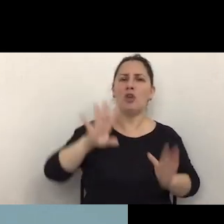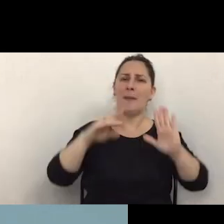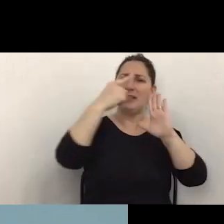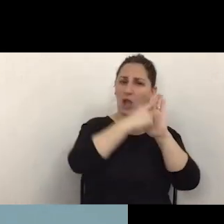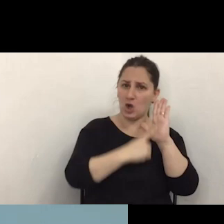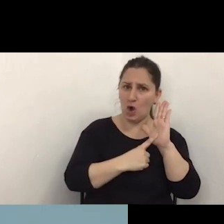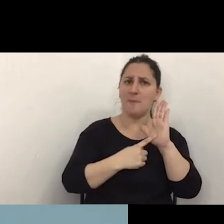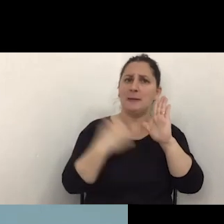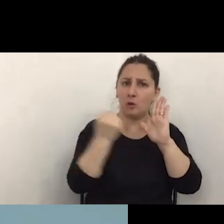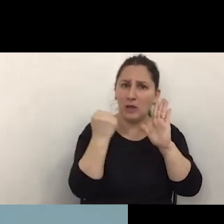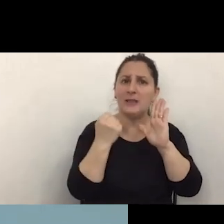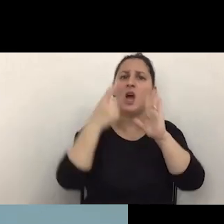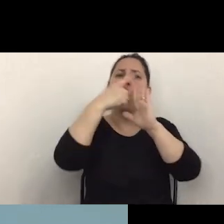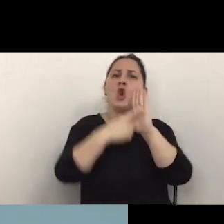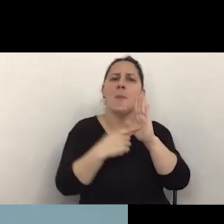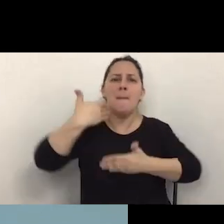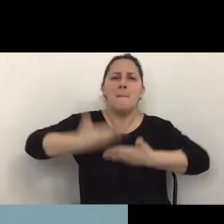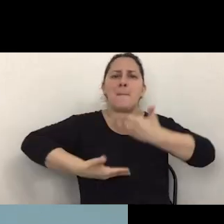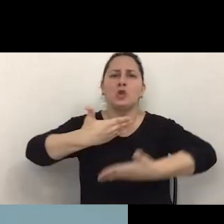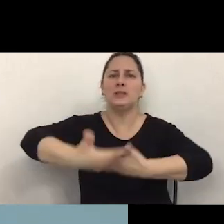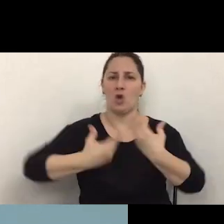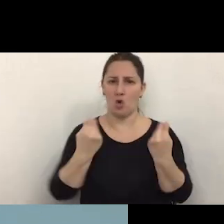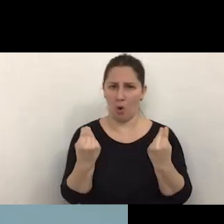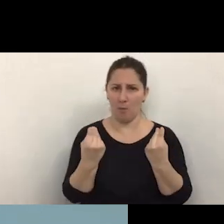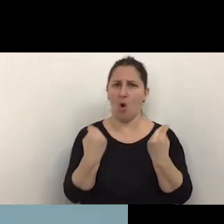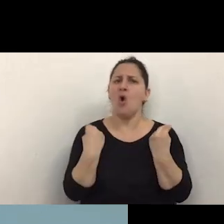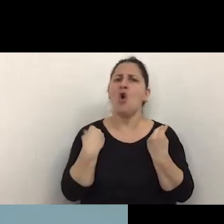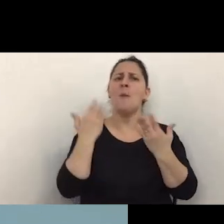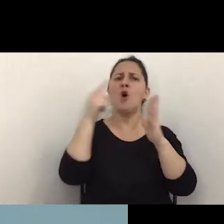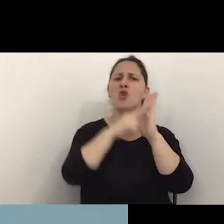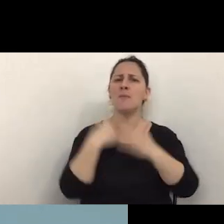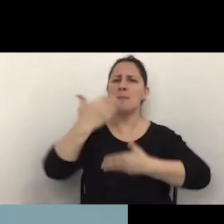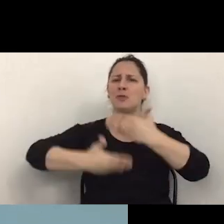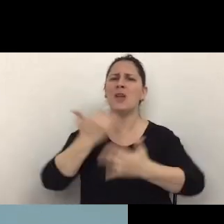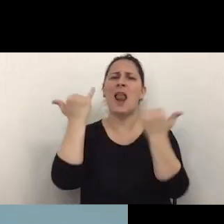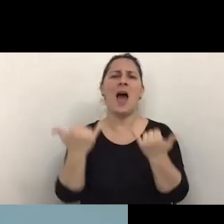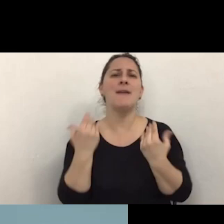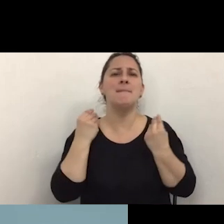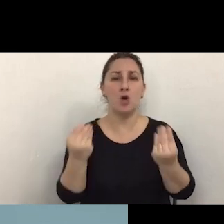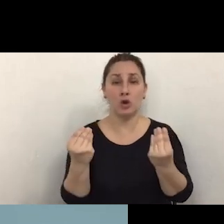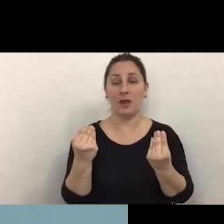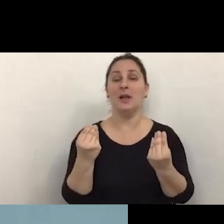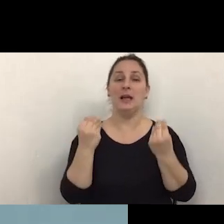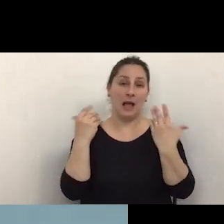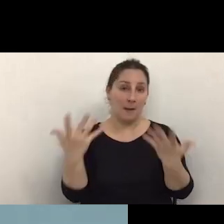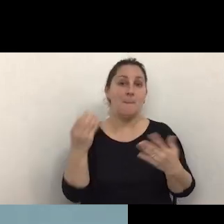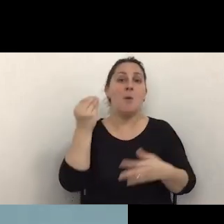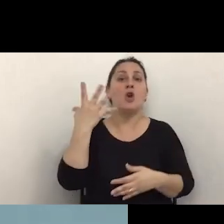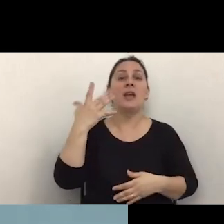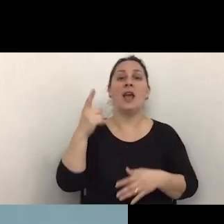sino también normas procesales. ¿Y por qué tenemos normas procesales? Porque justamente partimos de la